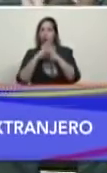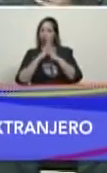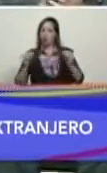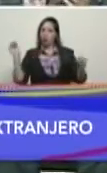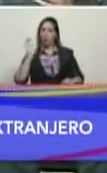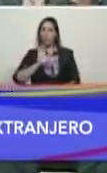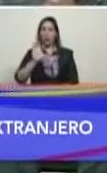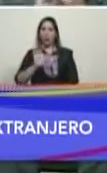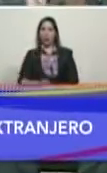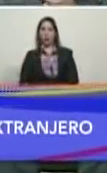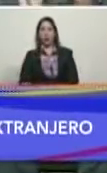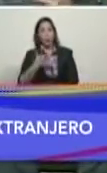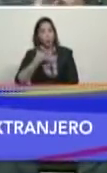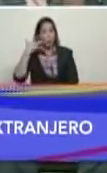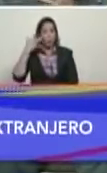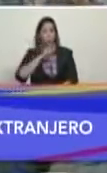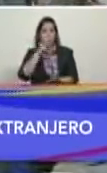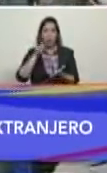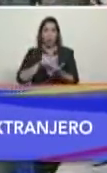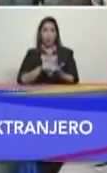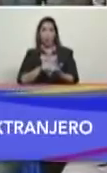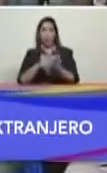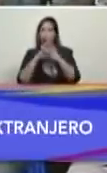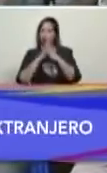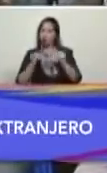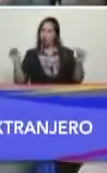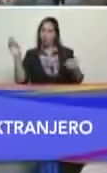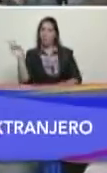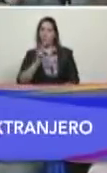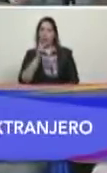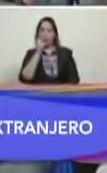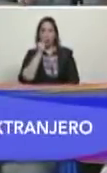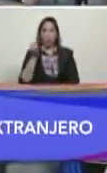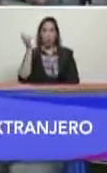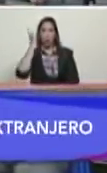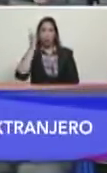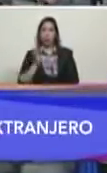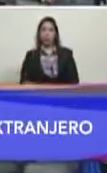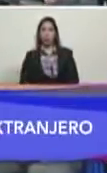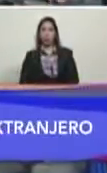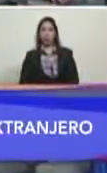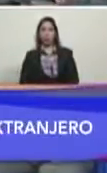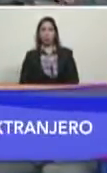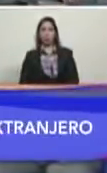patria, orgullo nacional de todos los venezolanos y venezolanas.